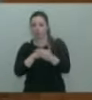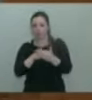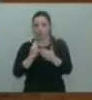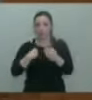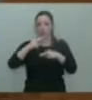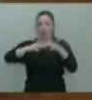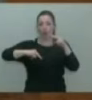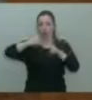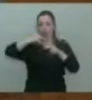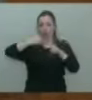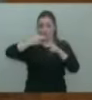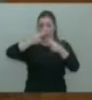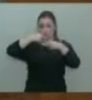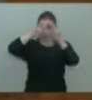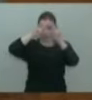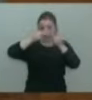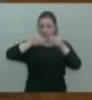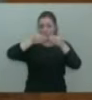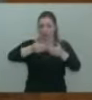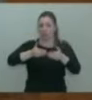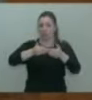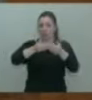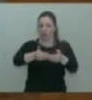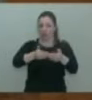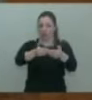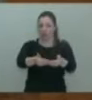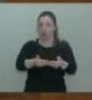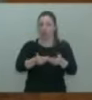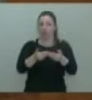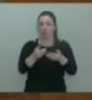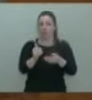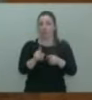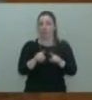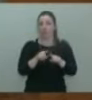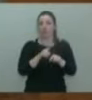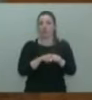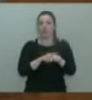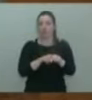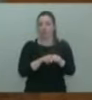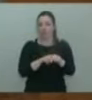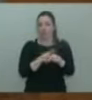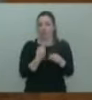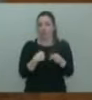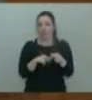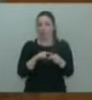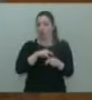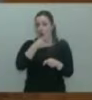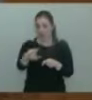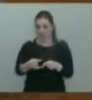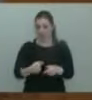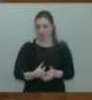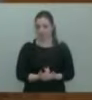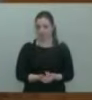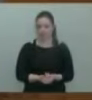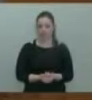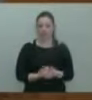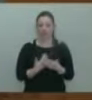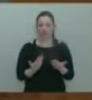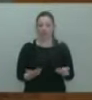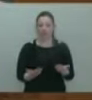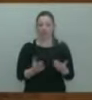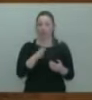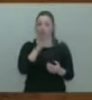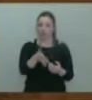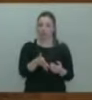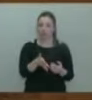hospital se demoraron nada más que por un tiempo igual al doble de lo previsto inicialmente. Por lo tanto,